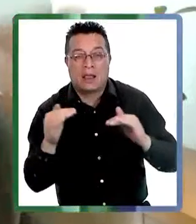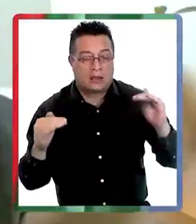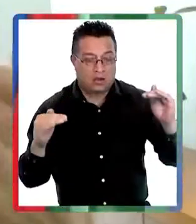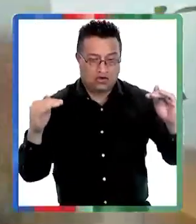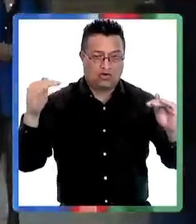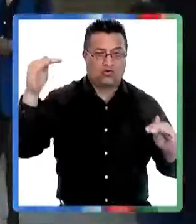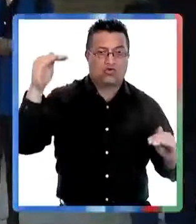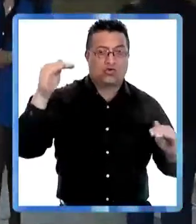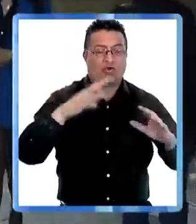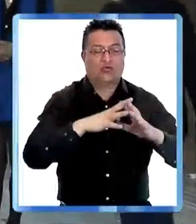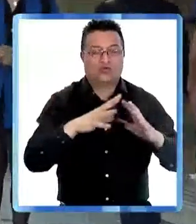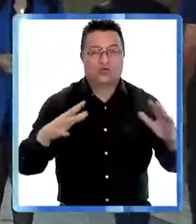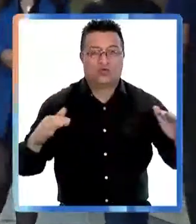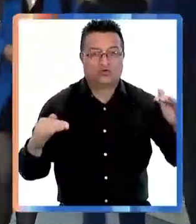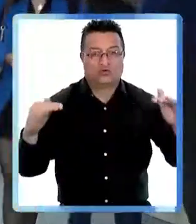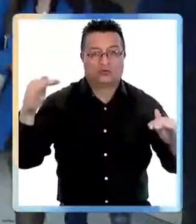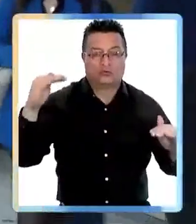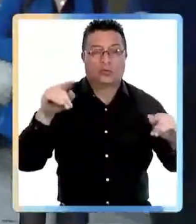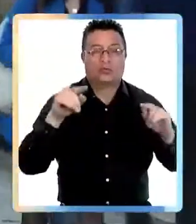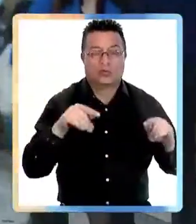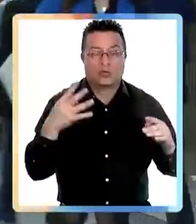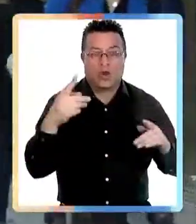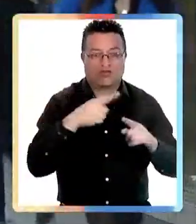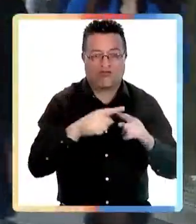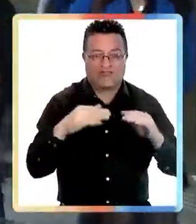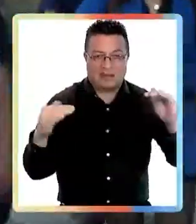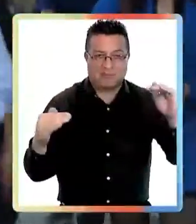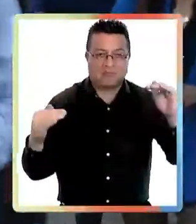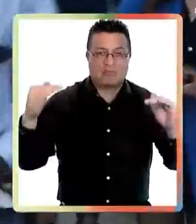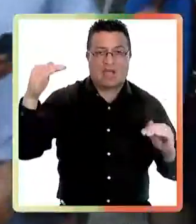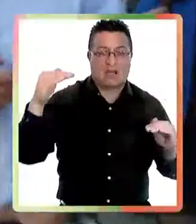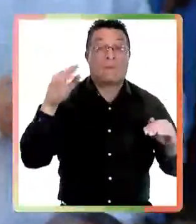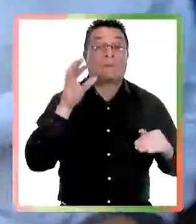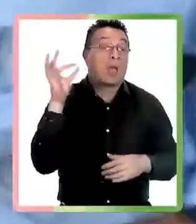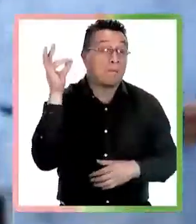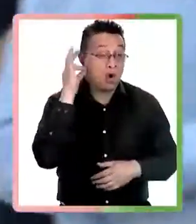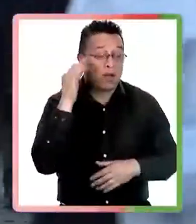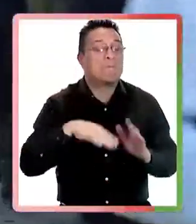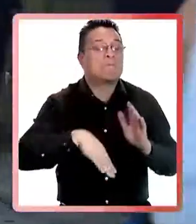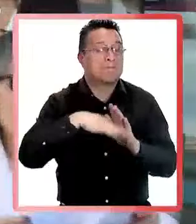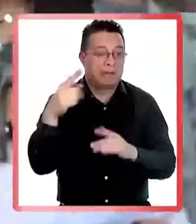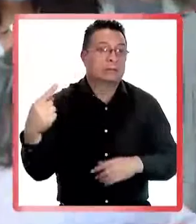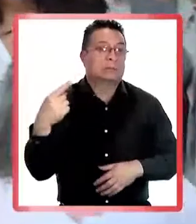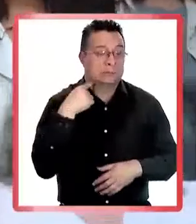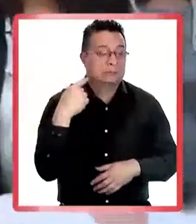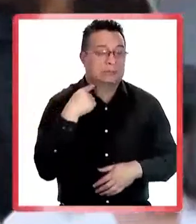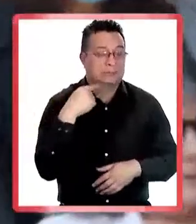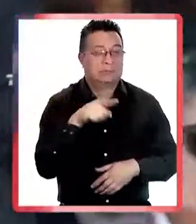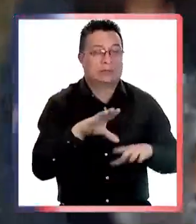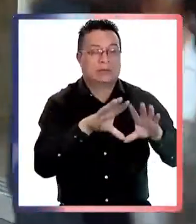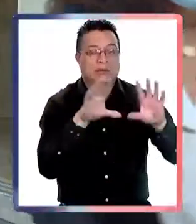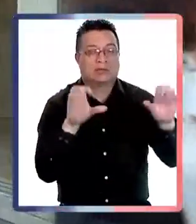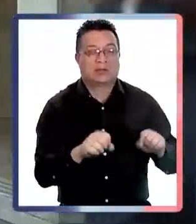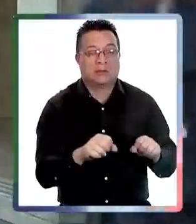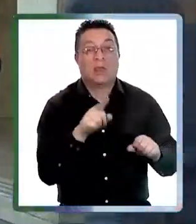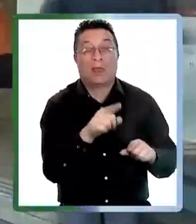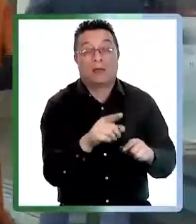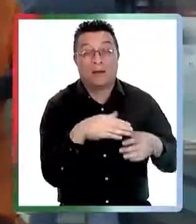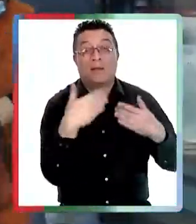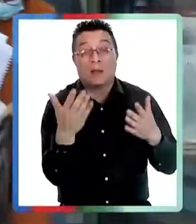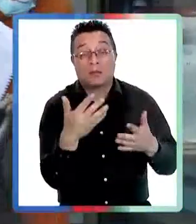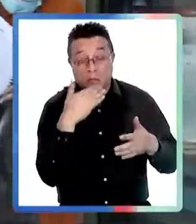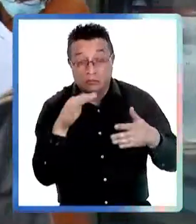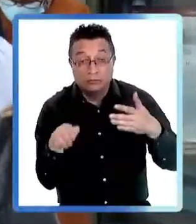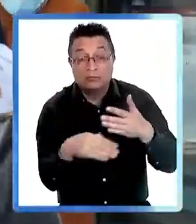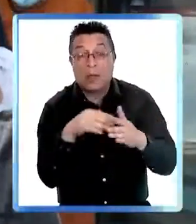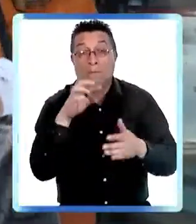pesos. O sea, hay una brecha de más de 4 veces. Por lo tanto, las mujeres son las grandes castigadas en el sistema. Incluso después de